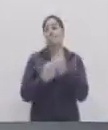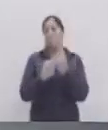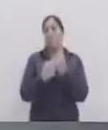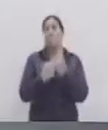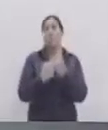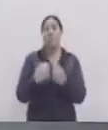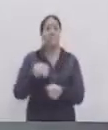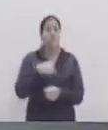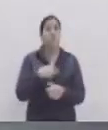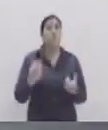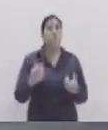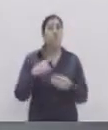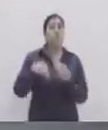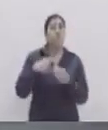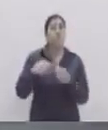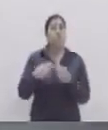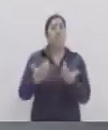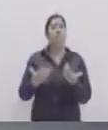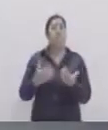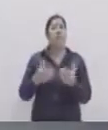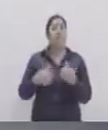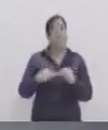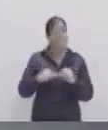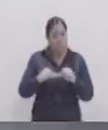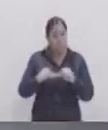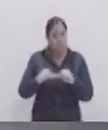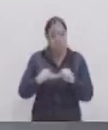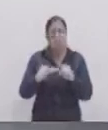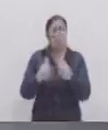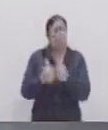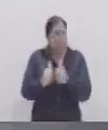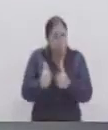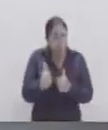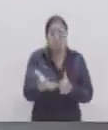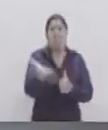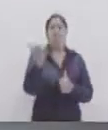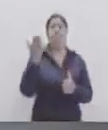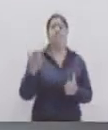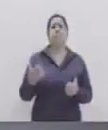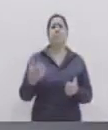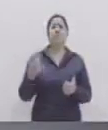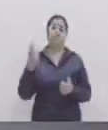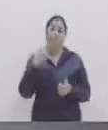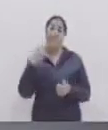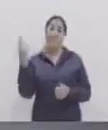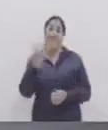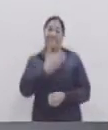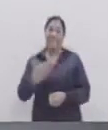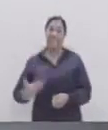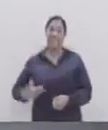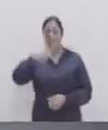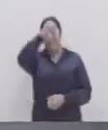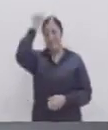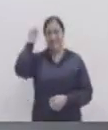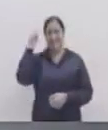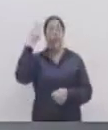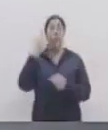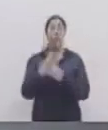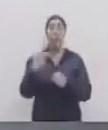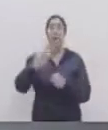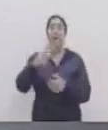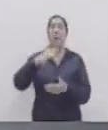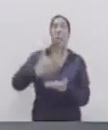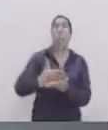venir. Y nosotros somos una familia que vamos a salir adelante, ¿verdad? Y como dice nuestro presidente, ¿verdad? Guatemala no